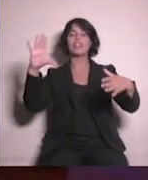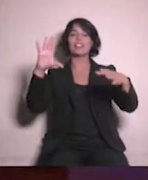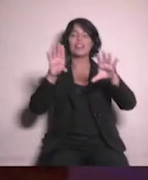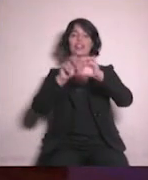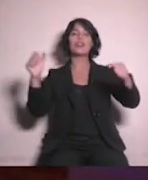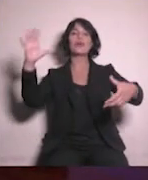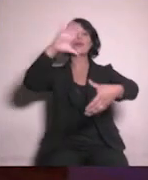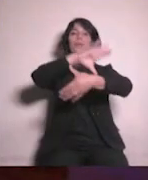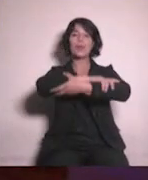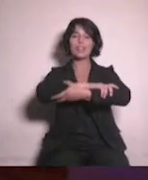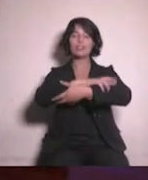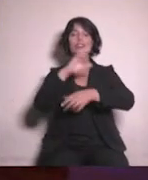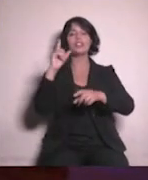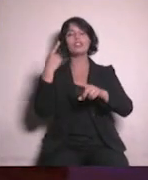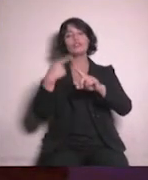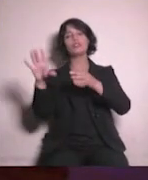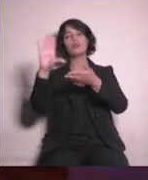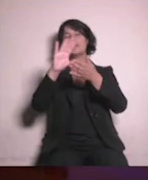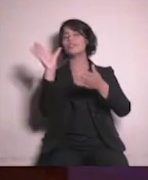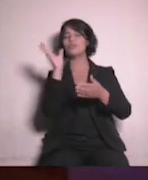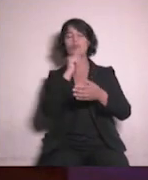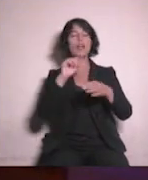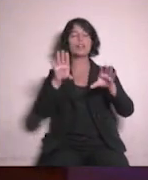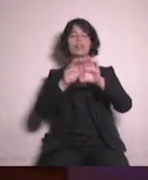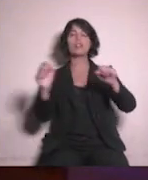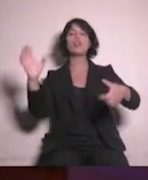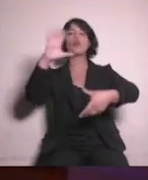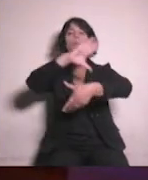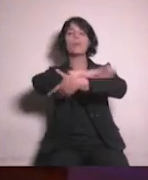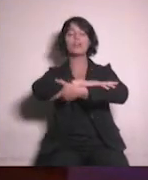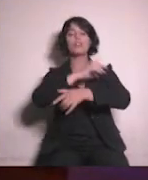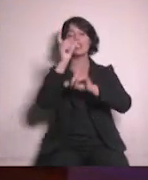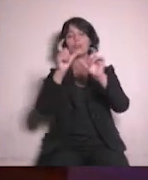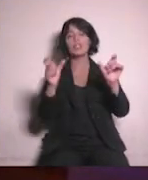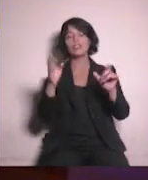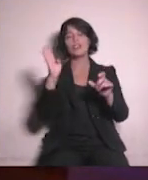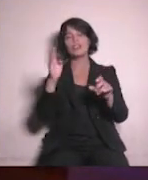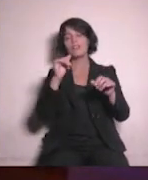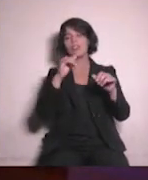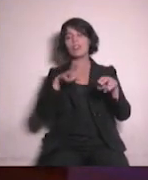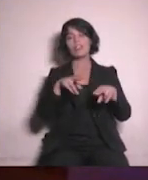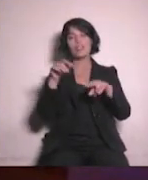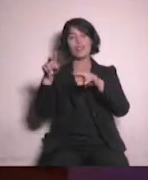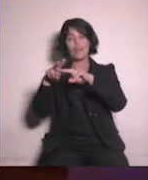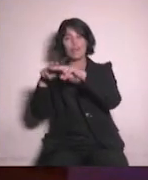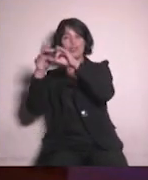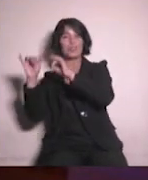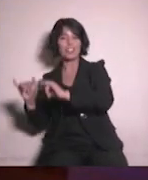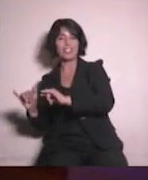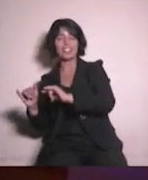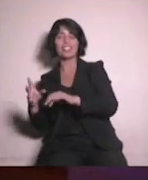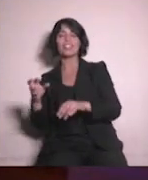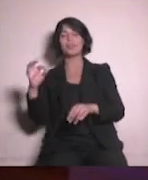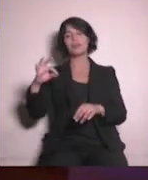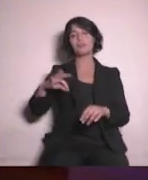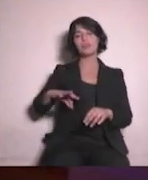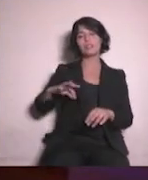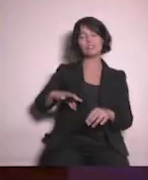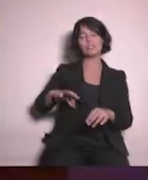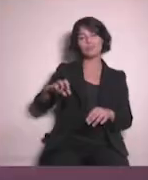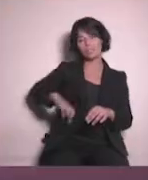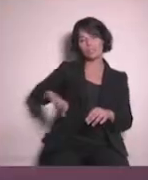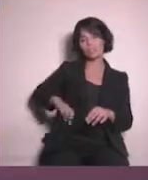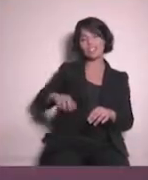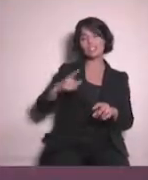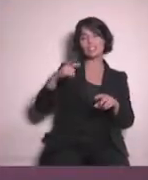que no hay convenio y la persona, por lo tanto, tiene que dejar los fondos acá y pensionarse en la edad de pensión en